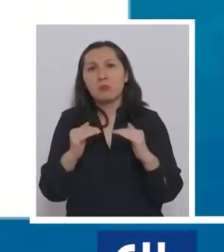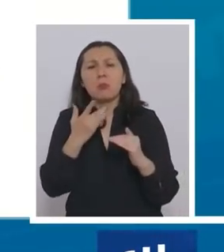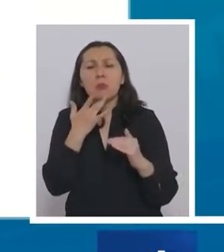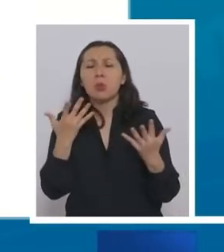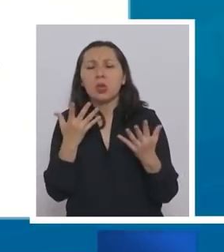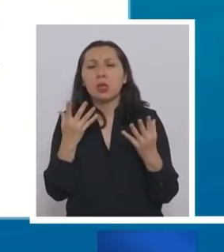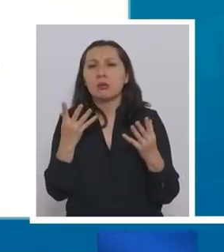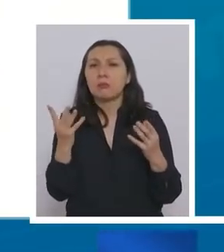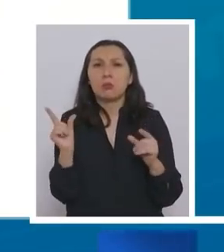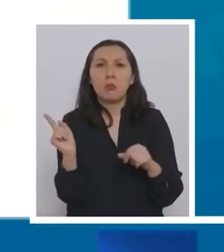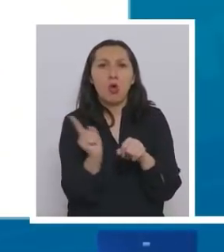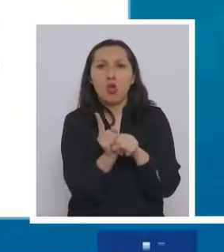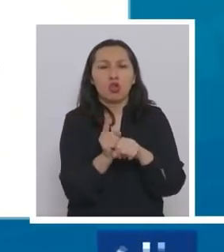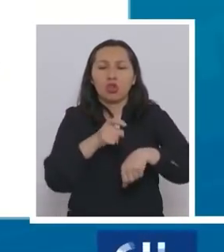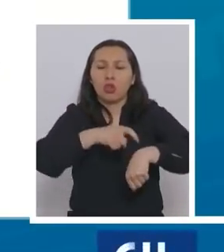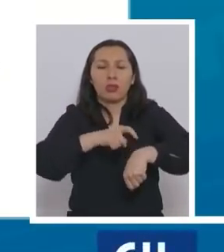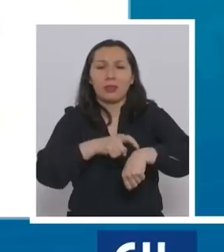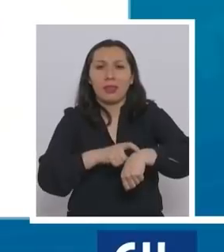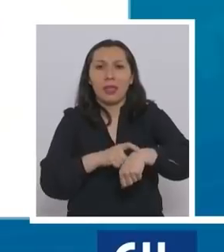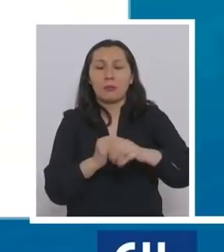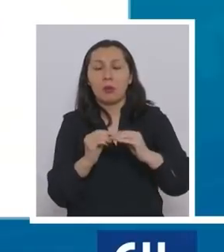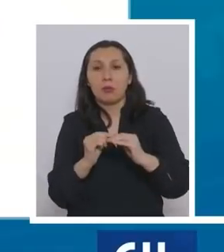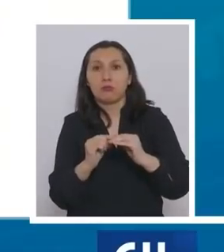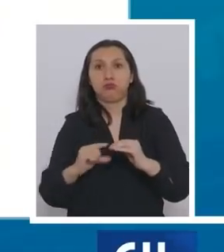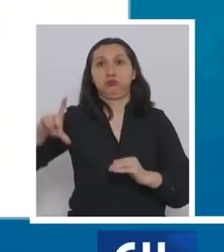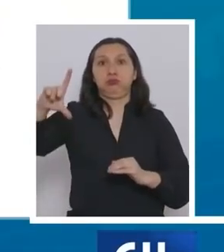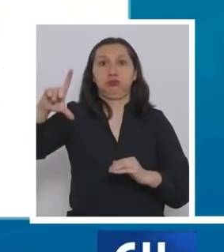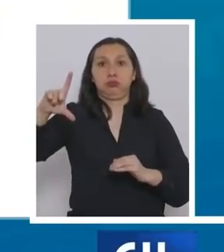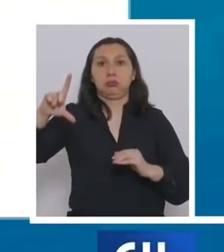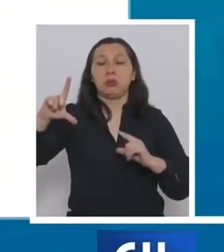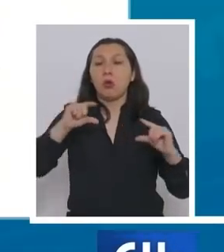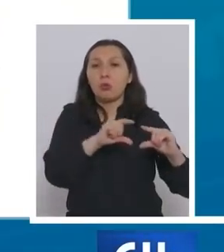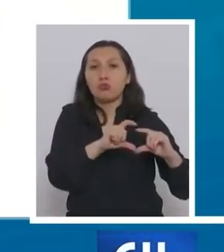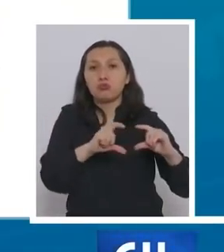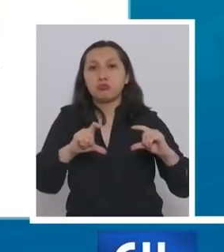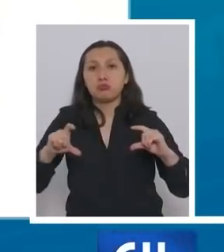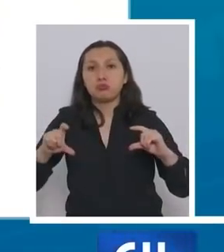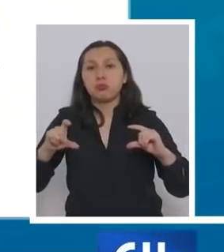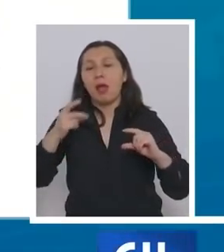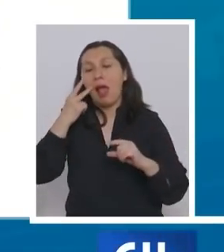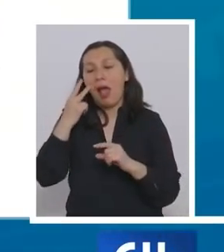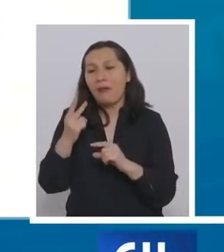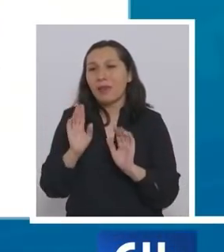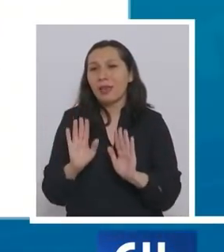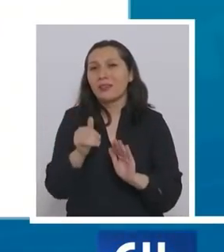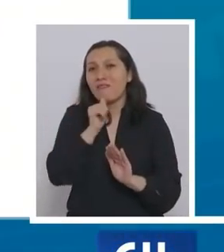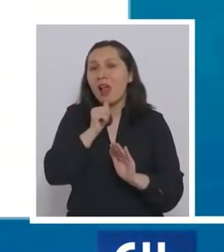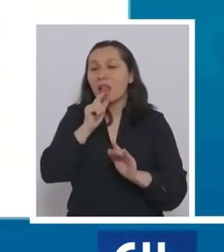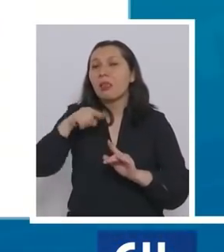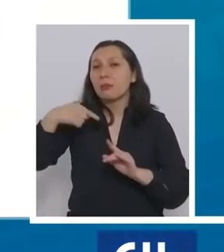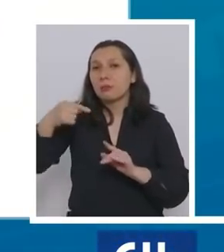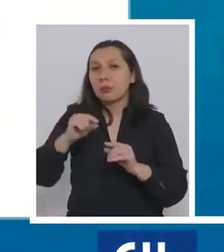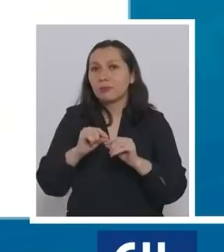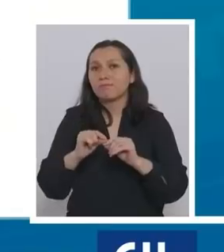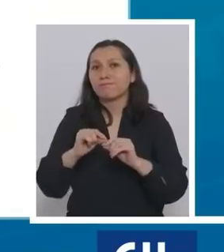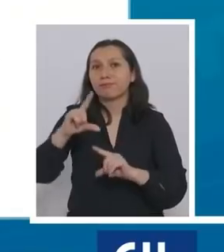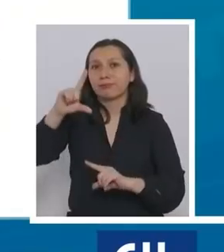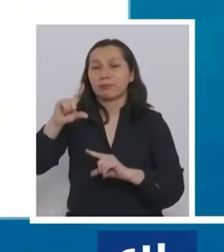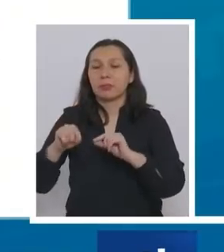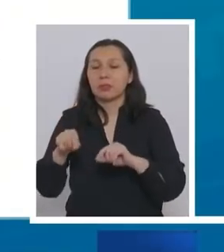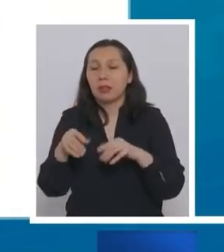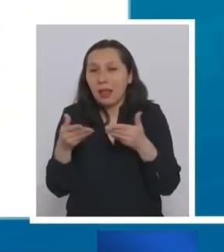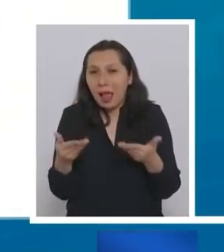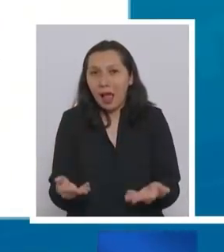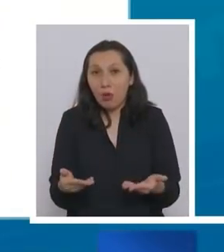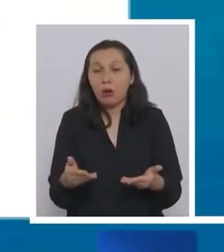al escaso tiempo transcurrido entre el aumento de esta explosión de casos y las camas requeridas.